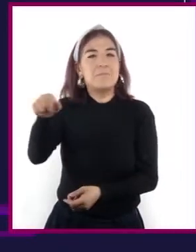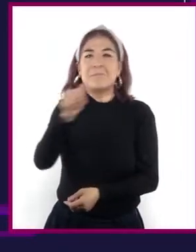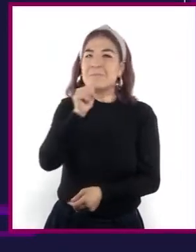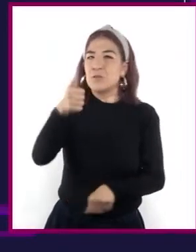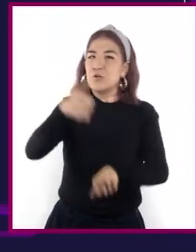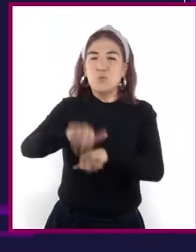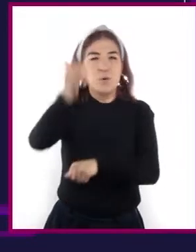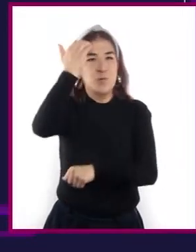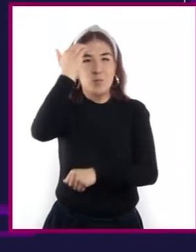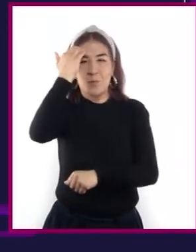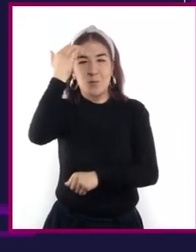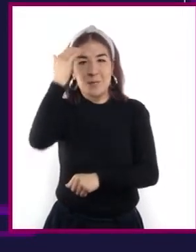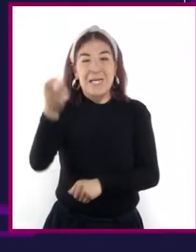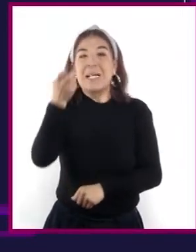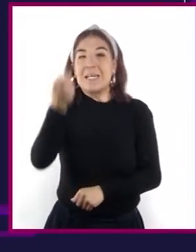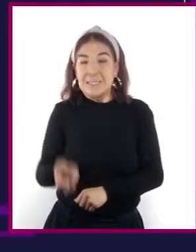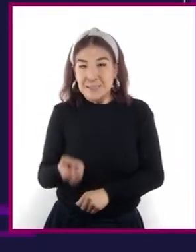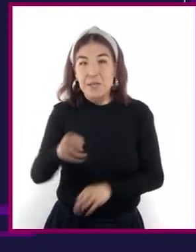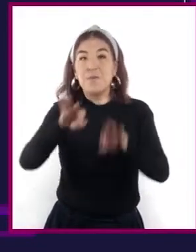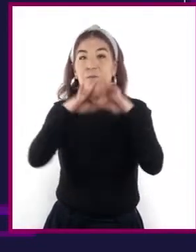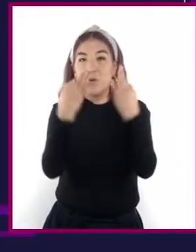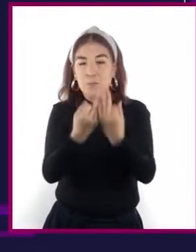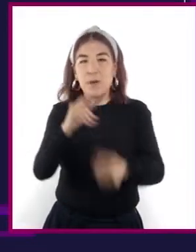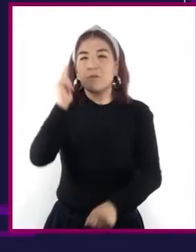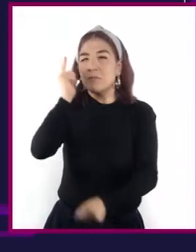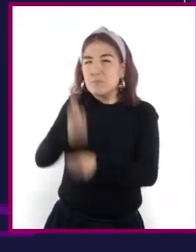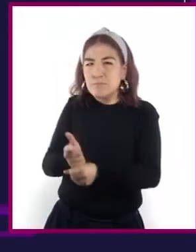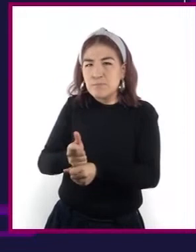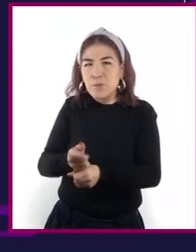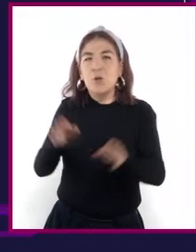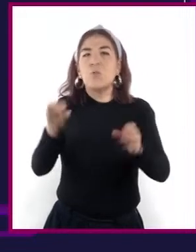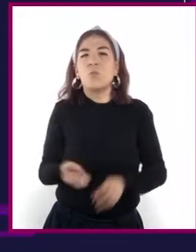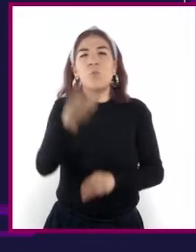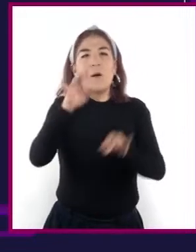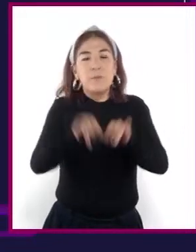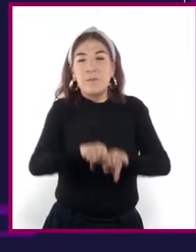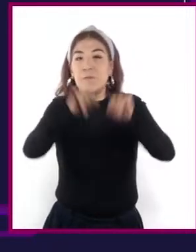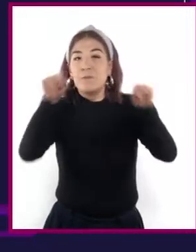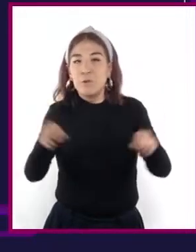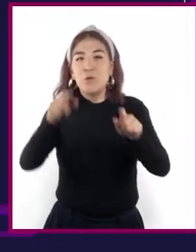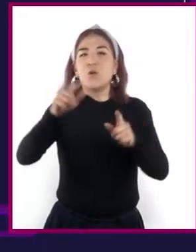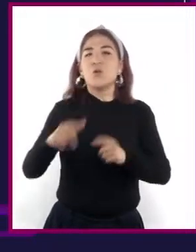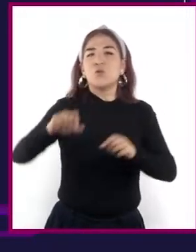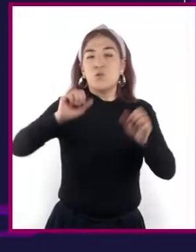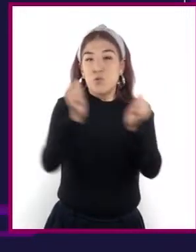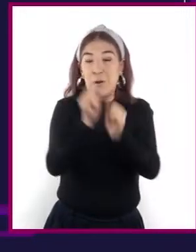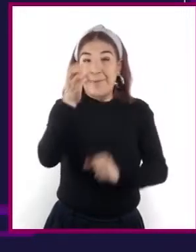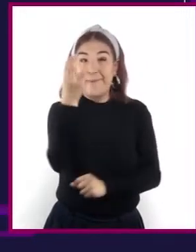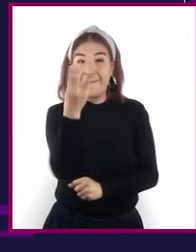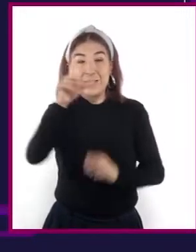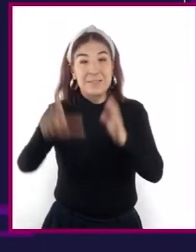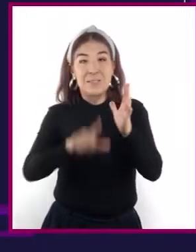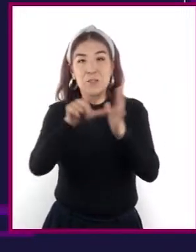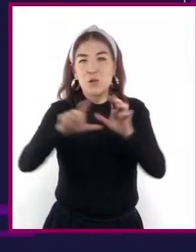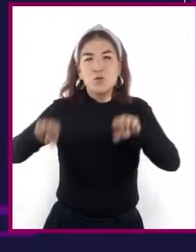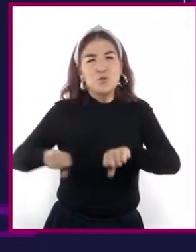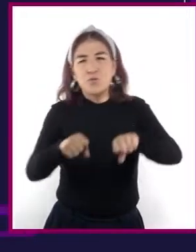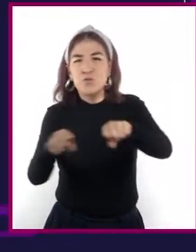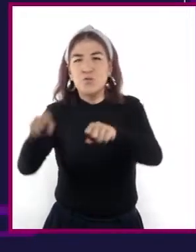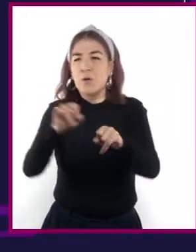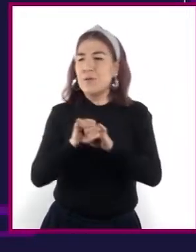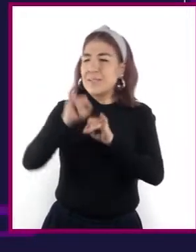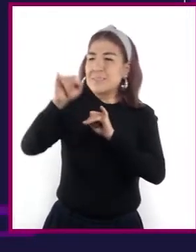desconocido. De esta manera, para determinar la distancia que se recorre con 3 litros, se